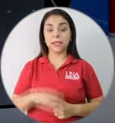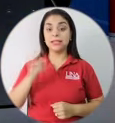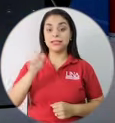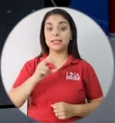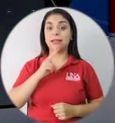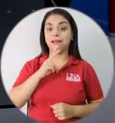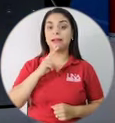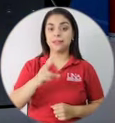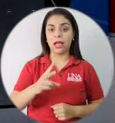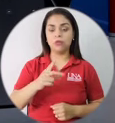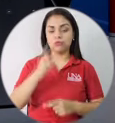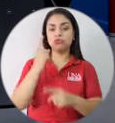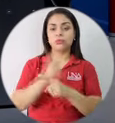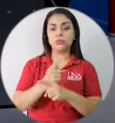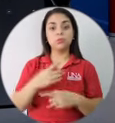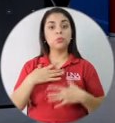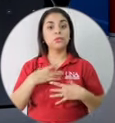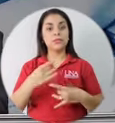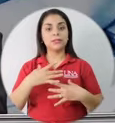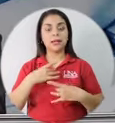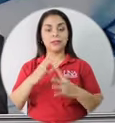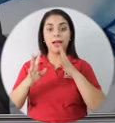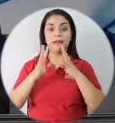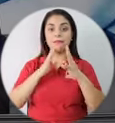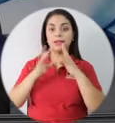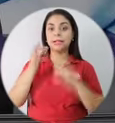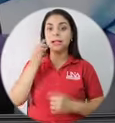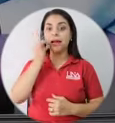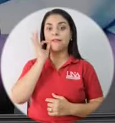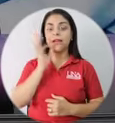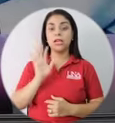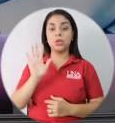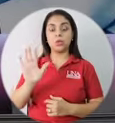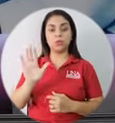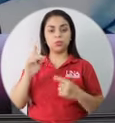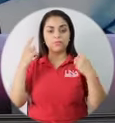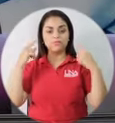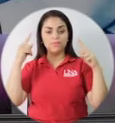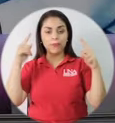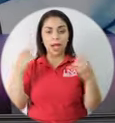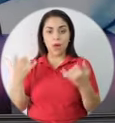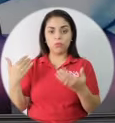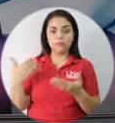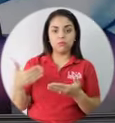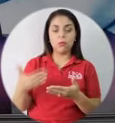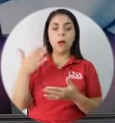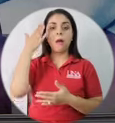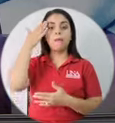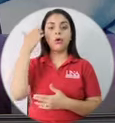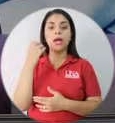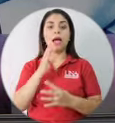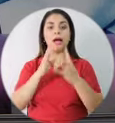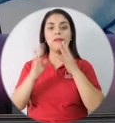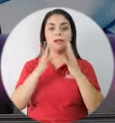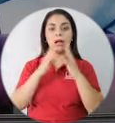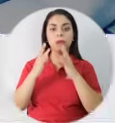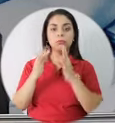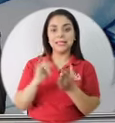Maribel, efectivamente es interesante conversar sobre el café y sus tendencias recientes, sobre todo porque cuando uno habla